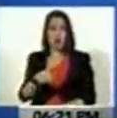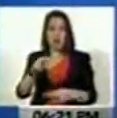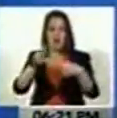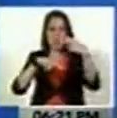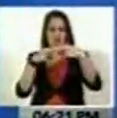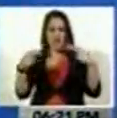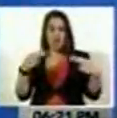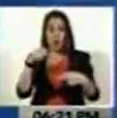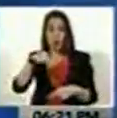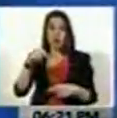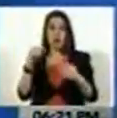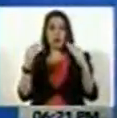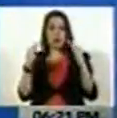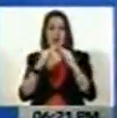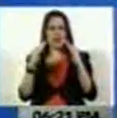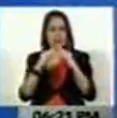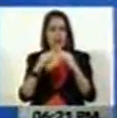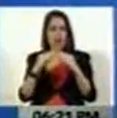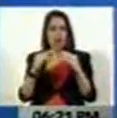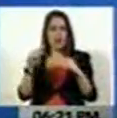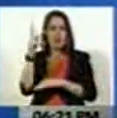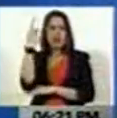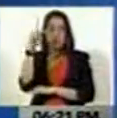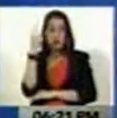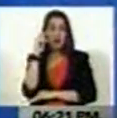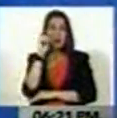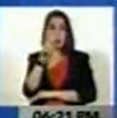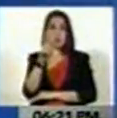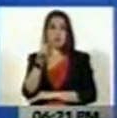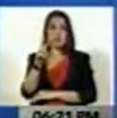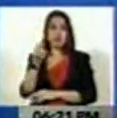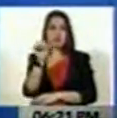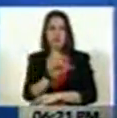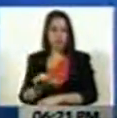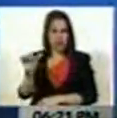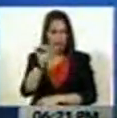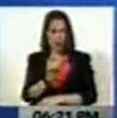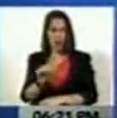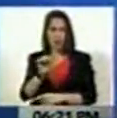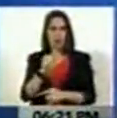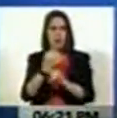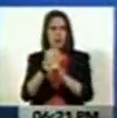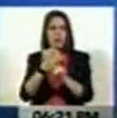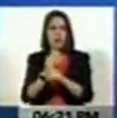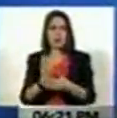es numeral Hogares de la Patria. Las cuentas, las que usted conoce, @entrevistasBTV, @JRodríguezBTV.